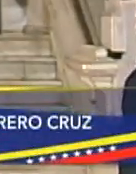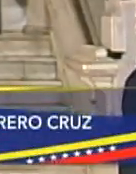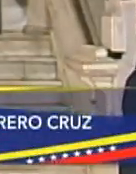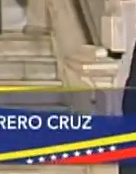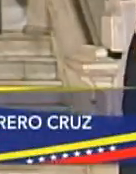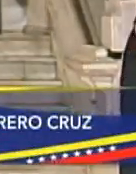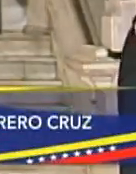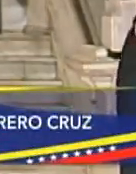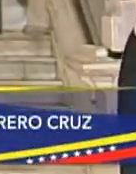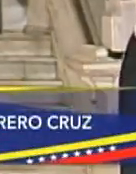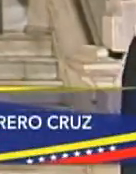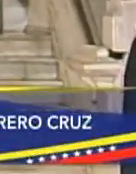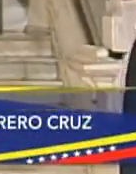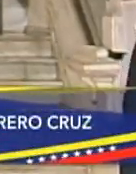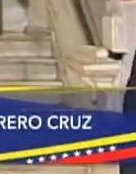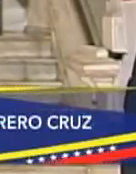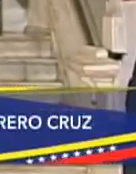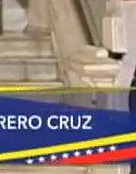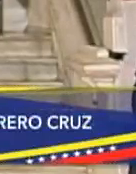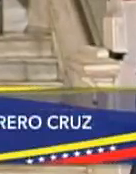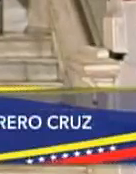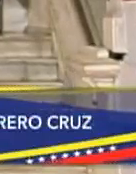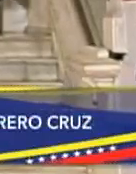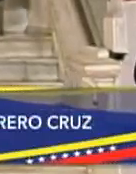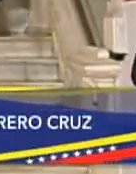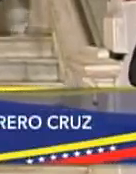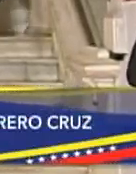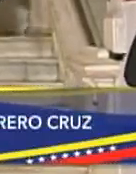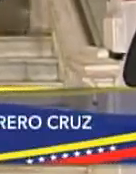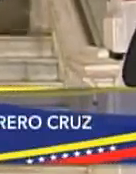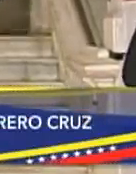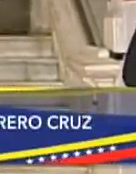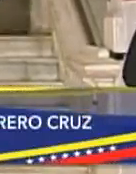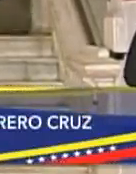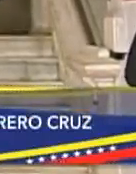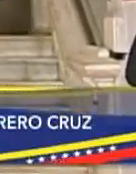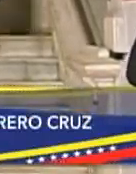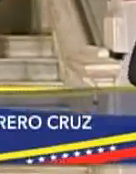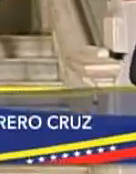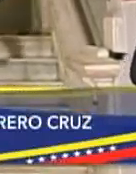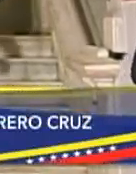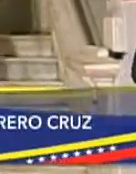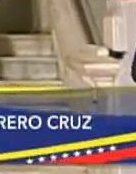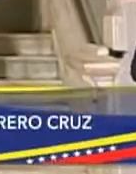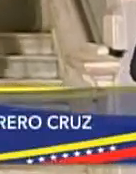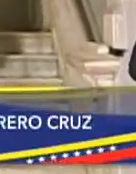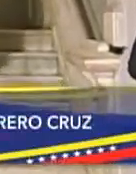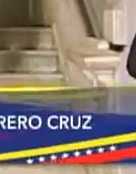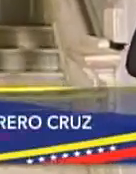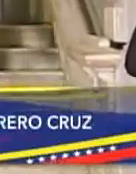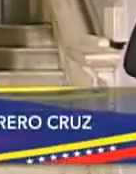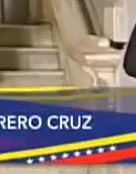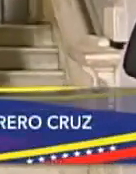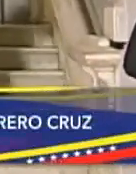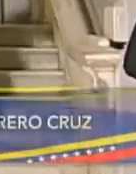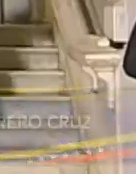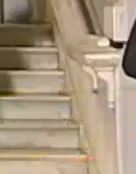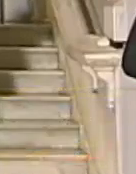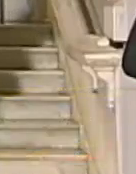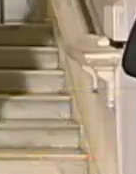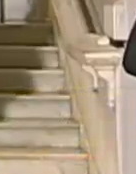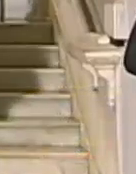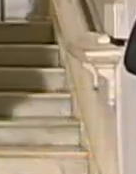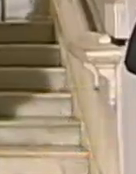Miguel Díaz-Canel por el lamentable accidente ocurrido en el Hotel Saratoga en La Habana. Nuestro abrazo a los familiares de las víctimas. Deseamos la pronta